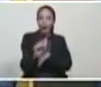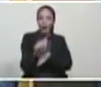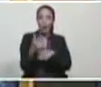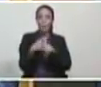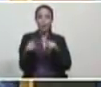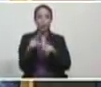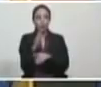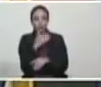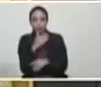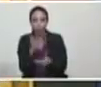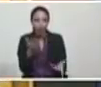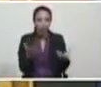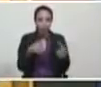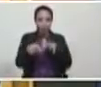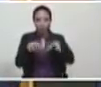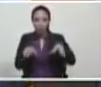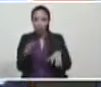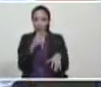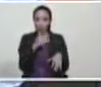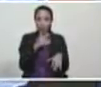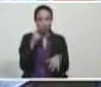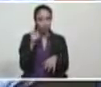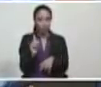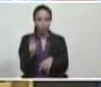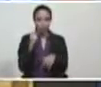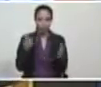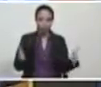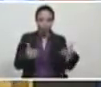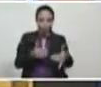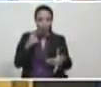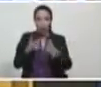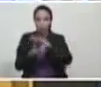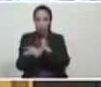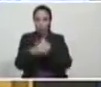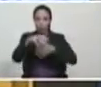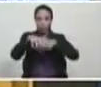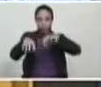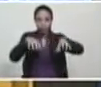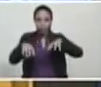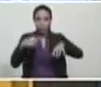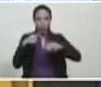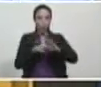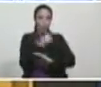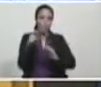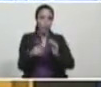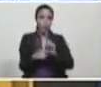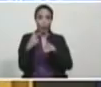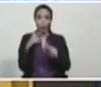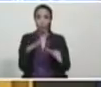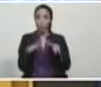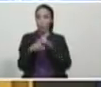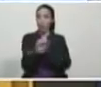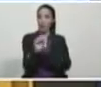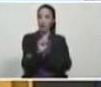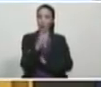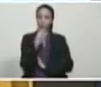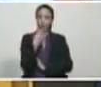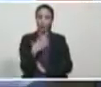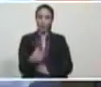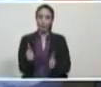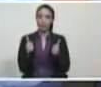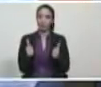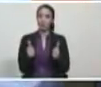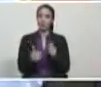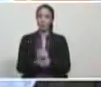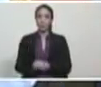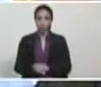todo. Si tú vas a hacer un carro como estos cucú bellísimos, estos cucú que acabamos